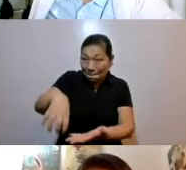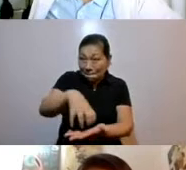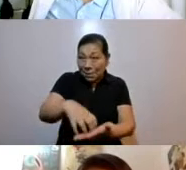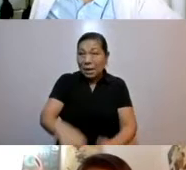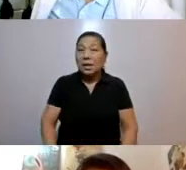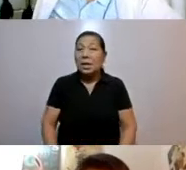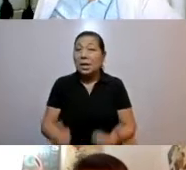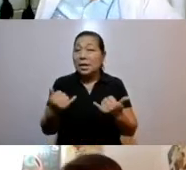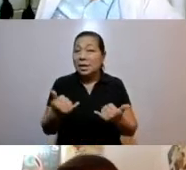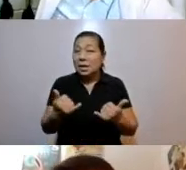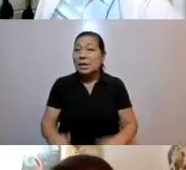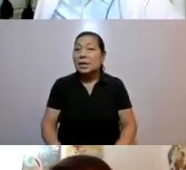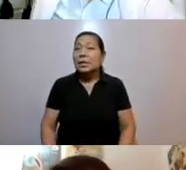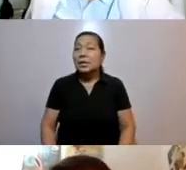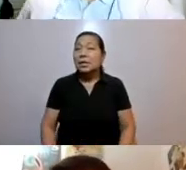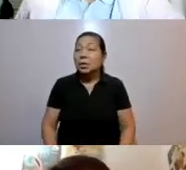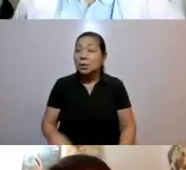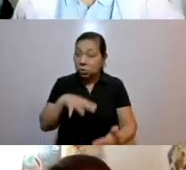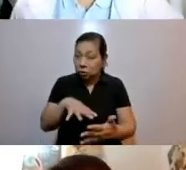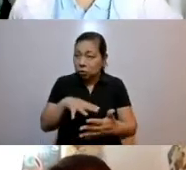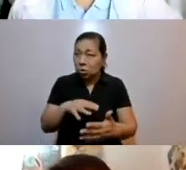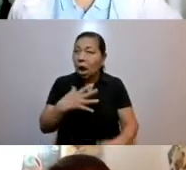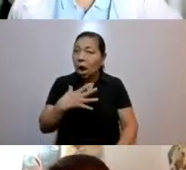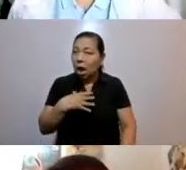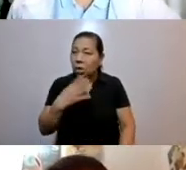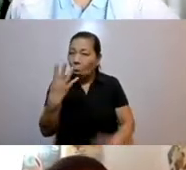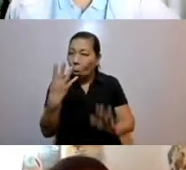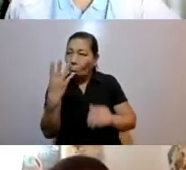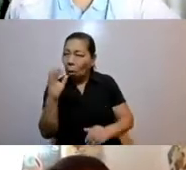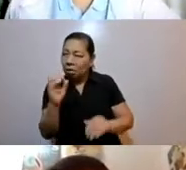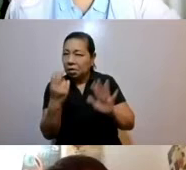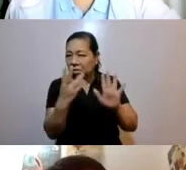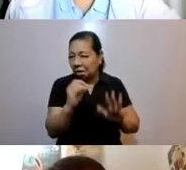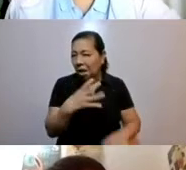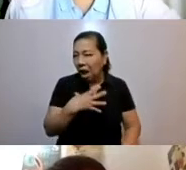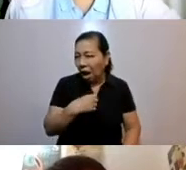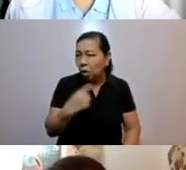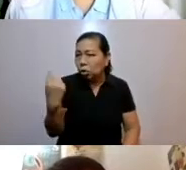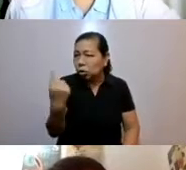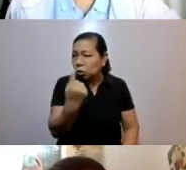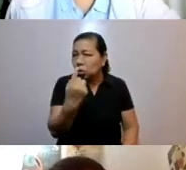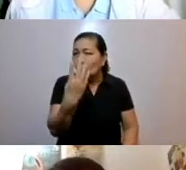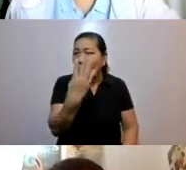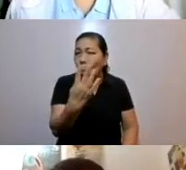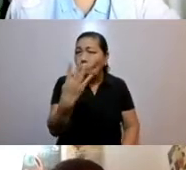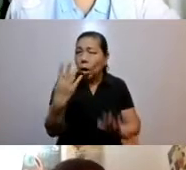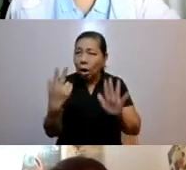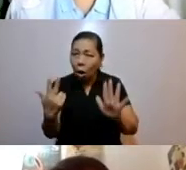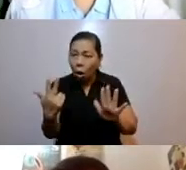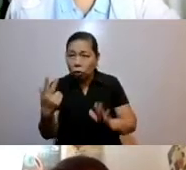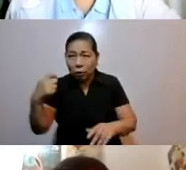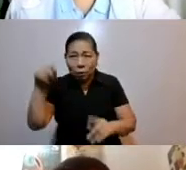en la cual fue estudiada era entre 40 y 70 años, solamente el 48%